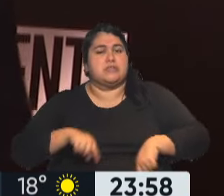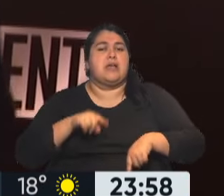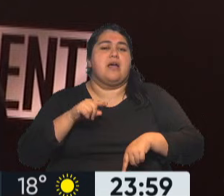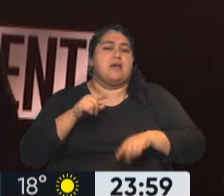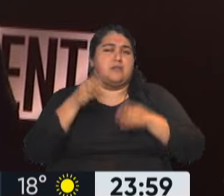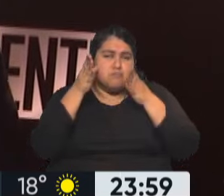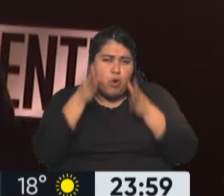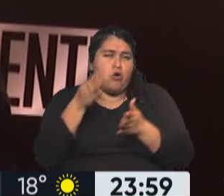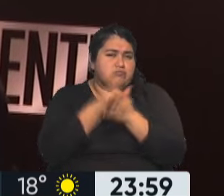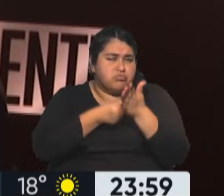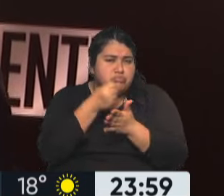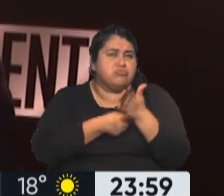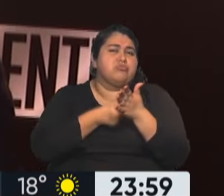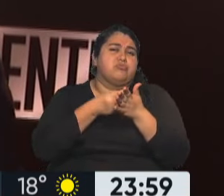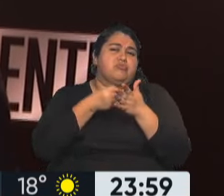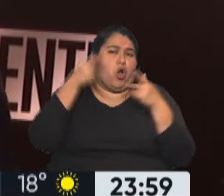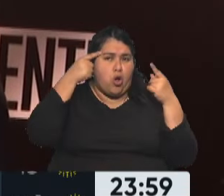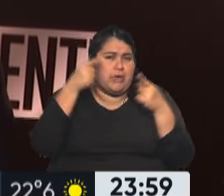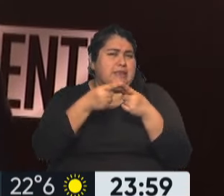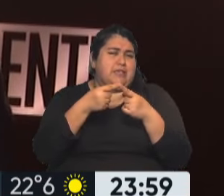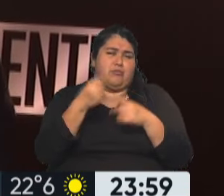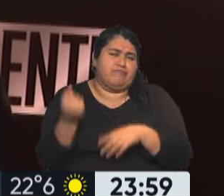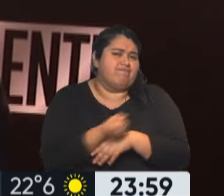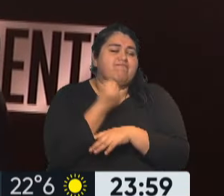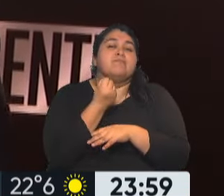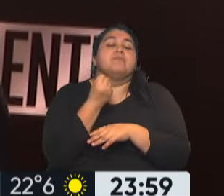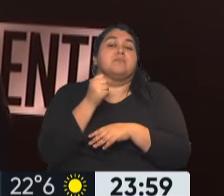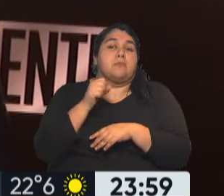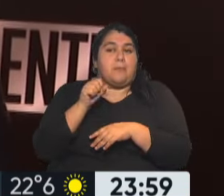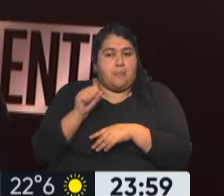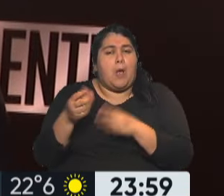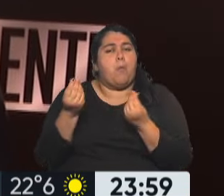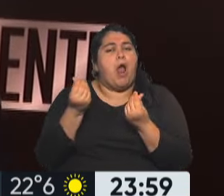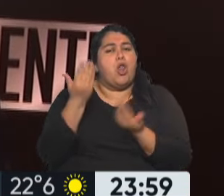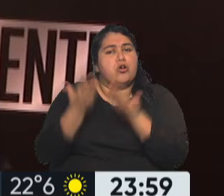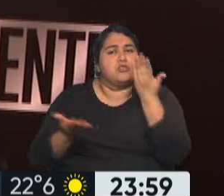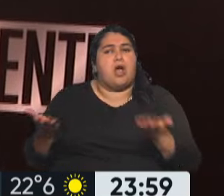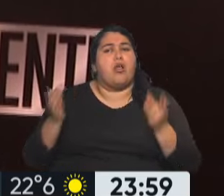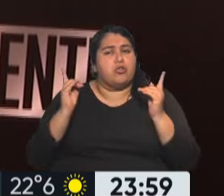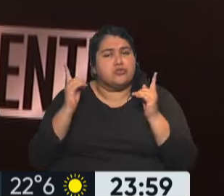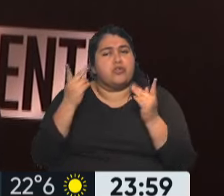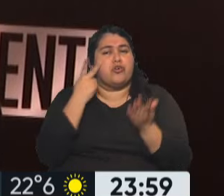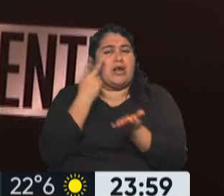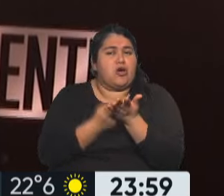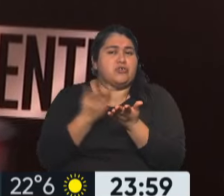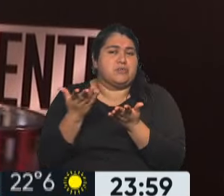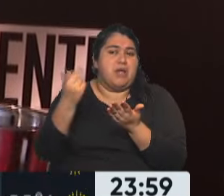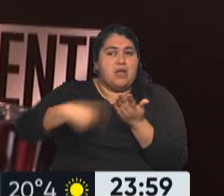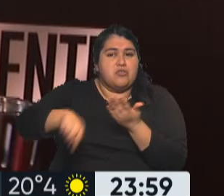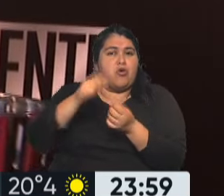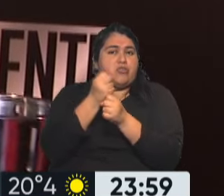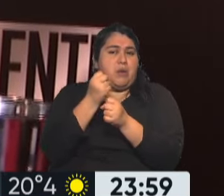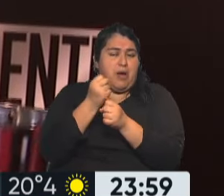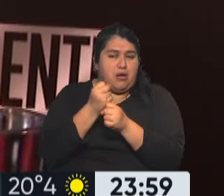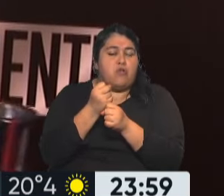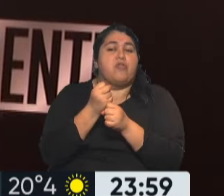Por convicción y me parece gente muy, realmente muy valiosa y muy admirable el trabajo que hacen, porque hace